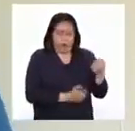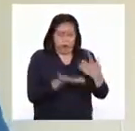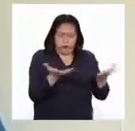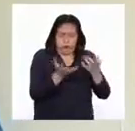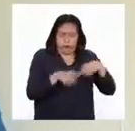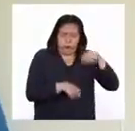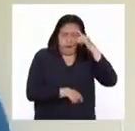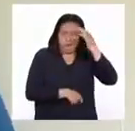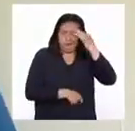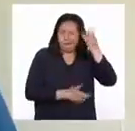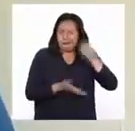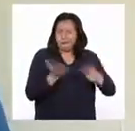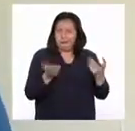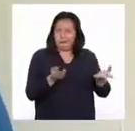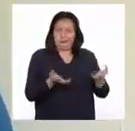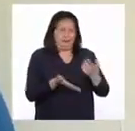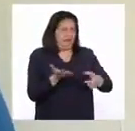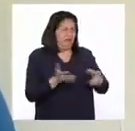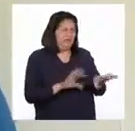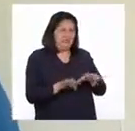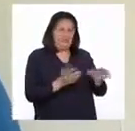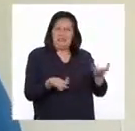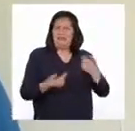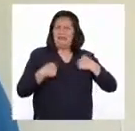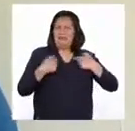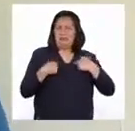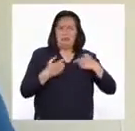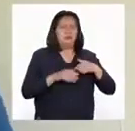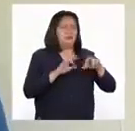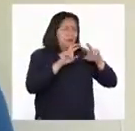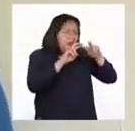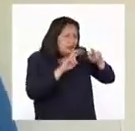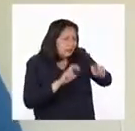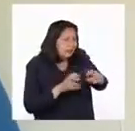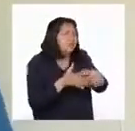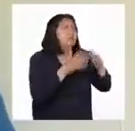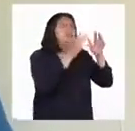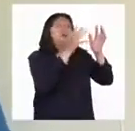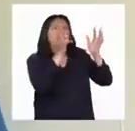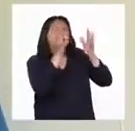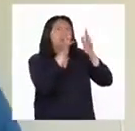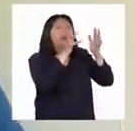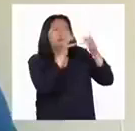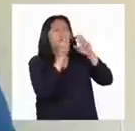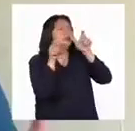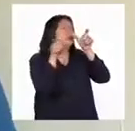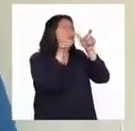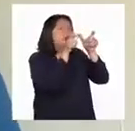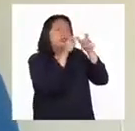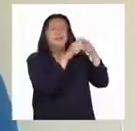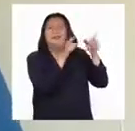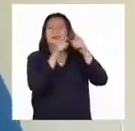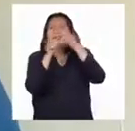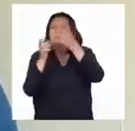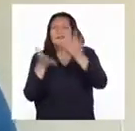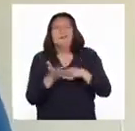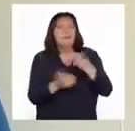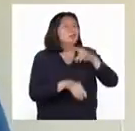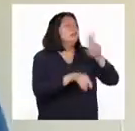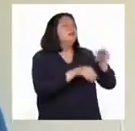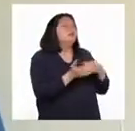CENAM. Ustedes se preguntarán qué hace una meteoróloga. Bueno, nosotros nos encargamos de vigilar los diferentes